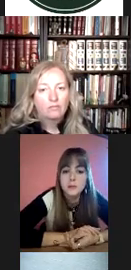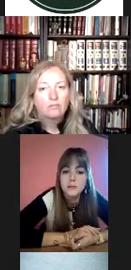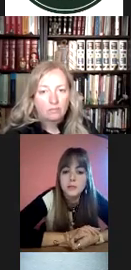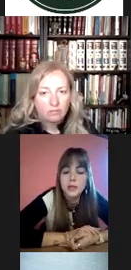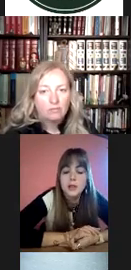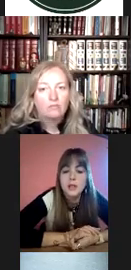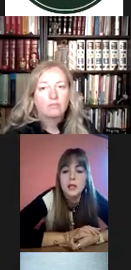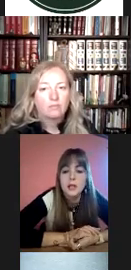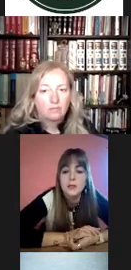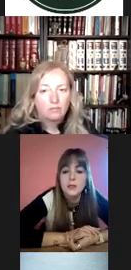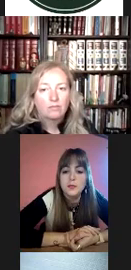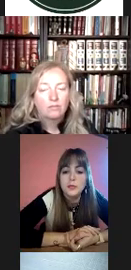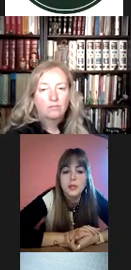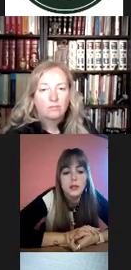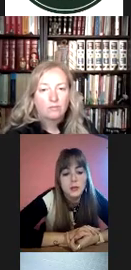muy buena.